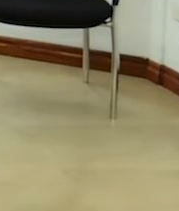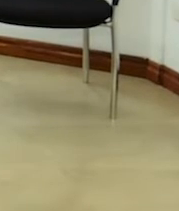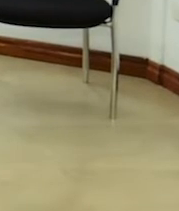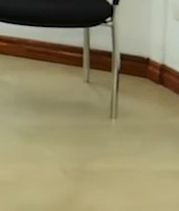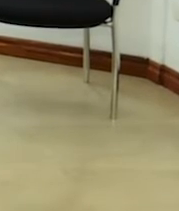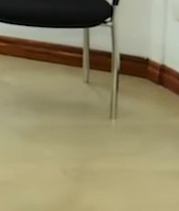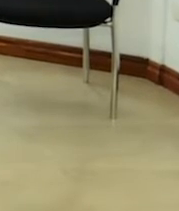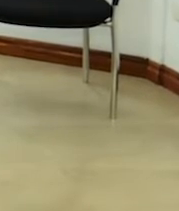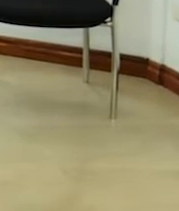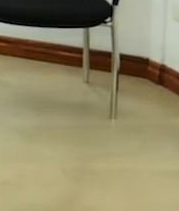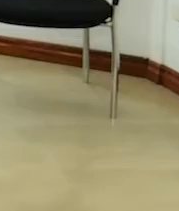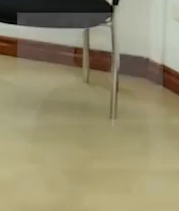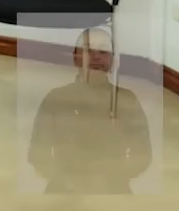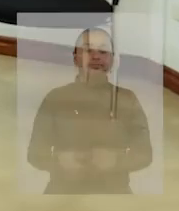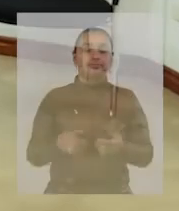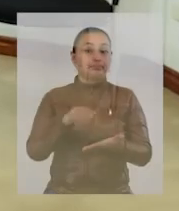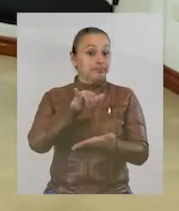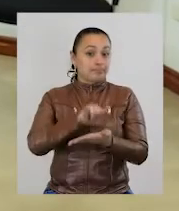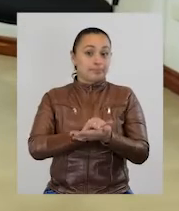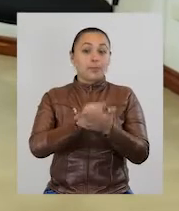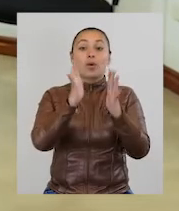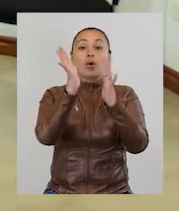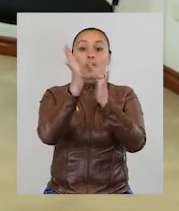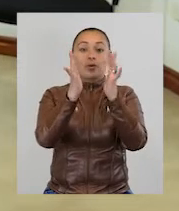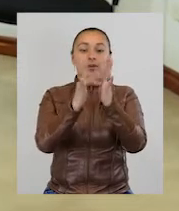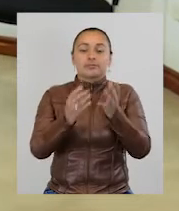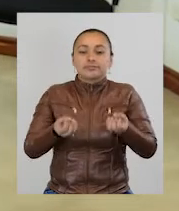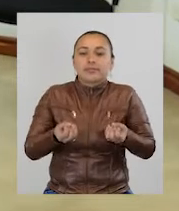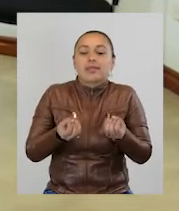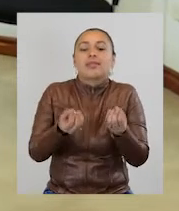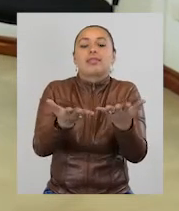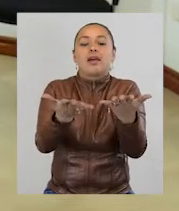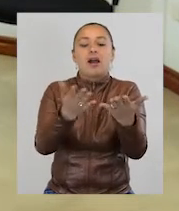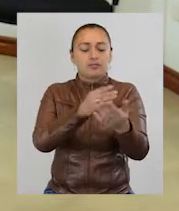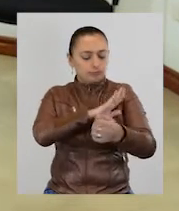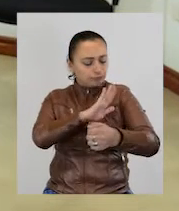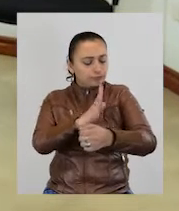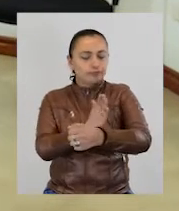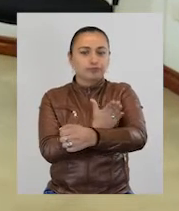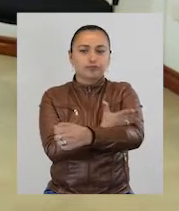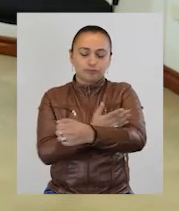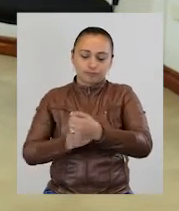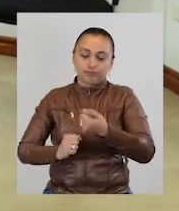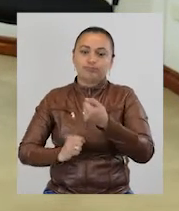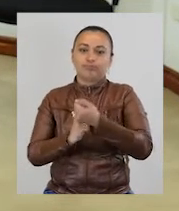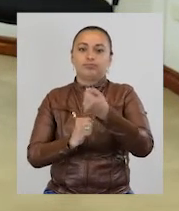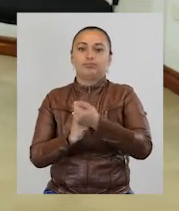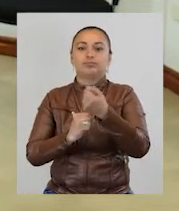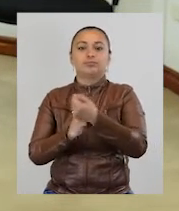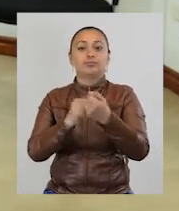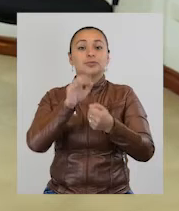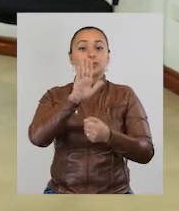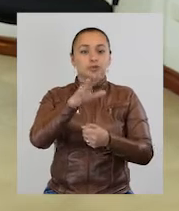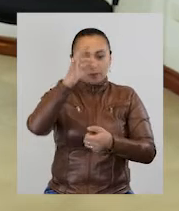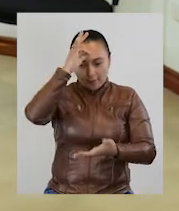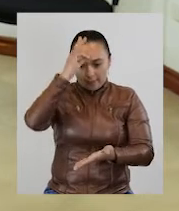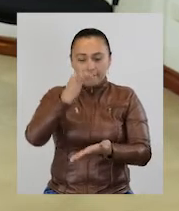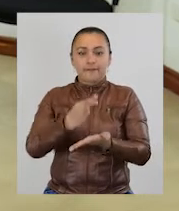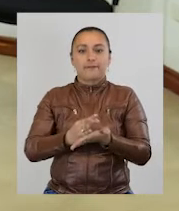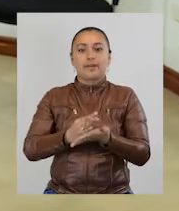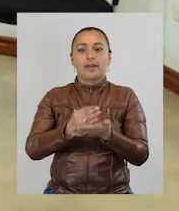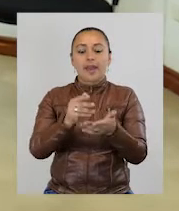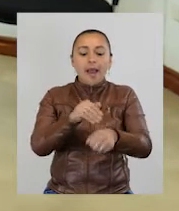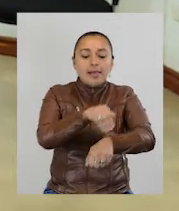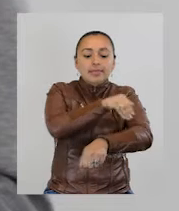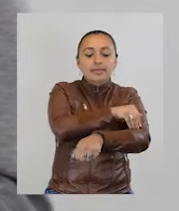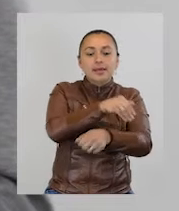Así como Jesús fortalece la fe de sus discípulos con su transfiguración antes de padecer en la cruz, asimismo